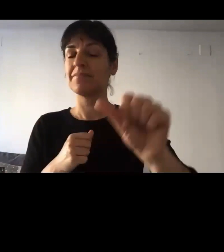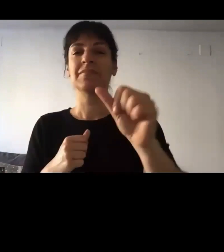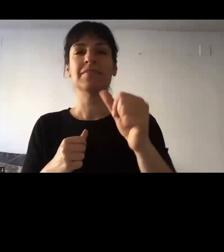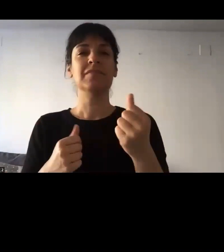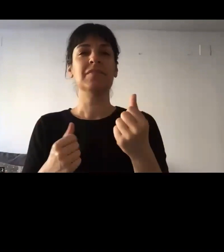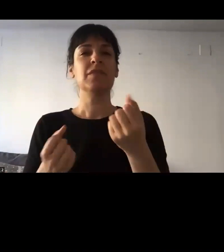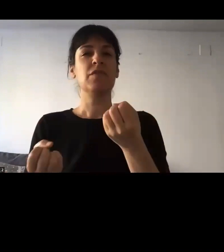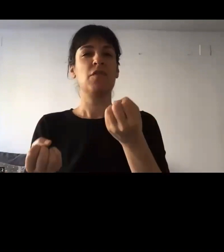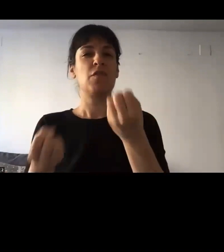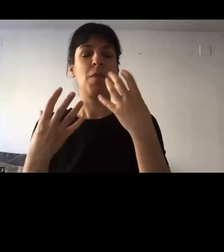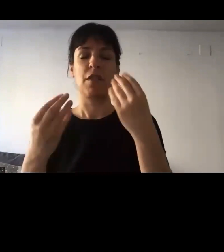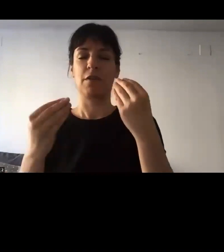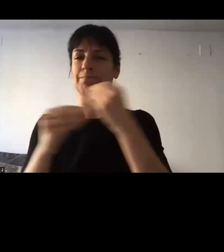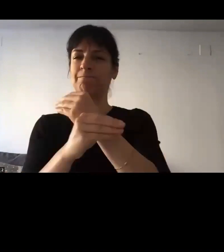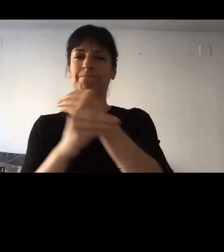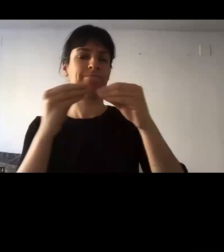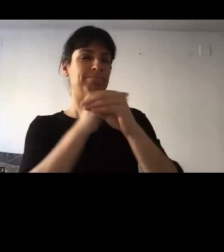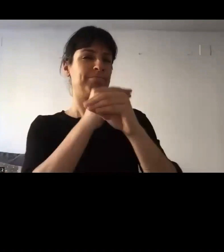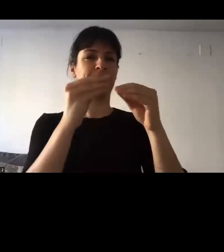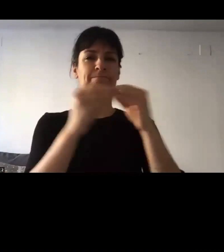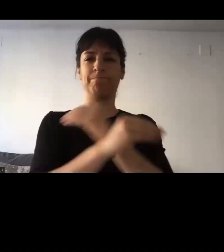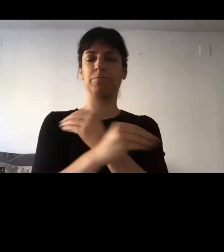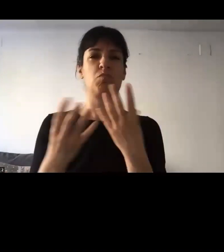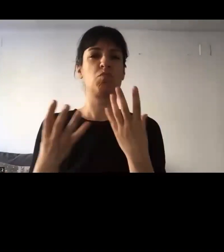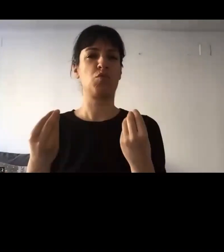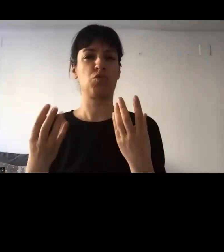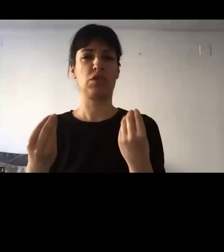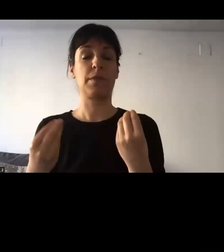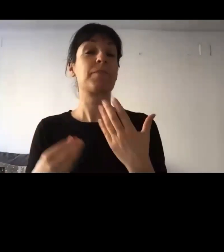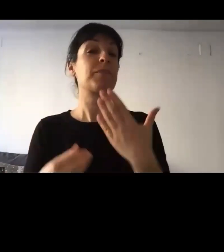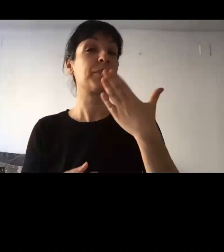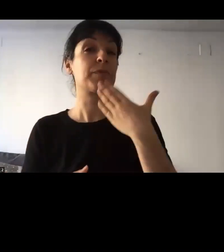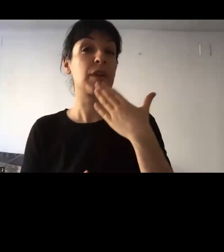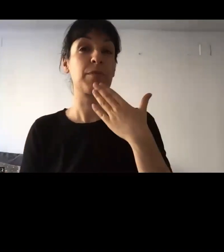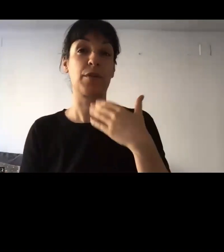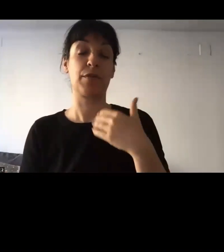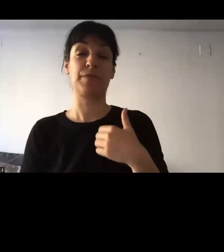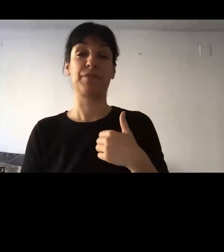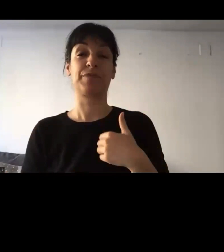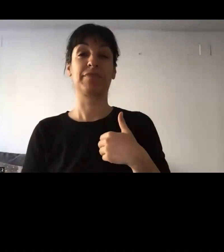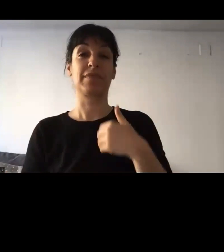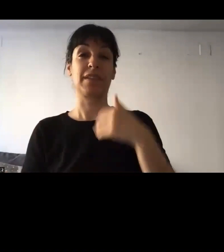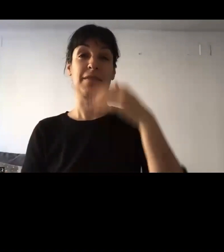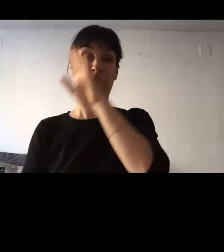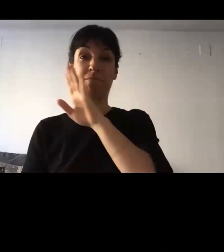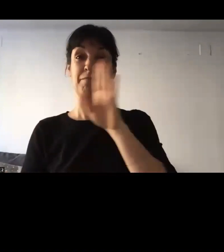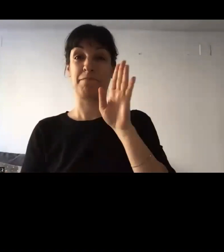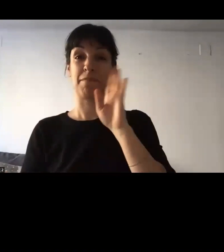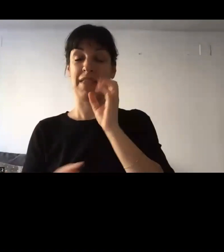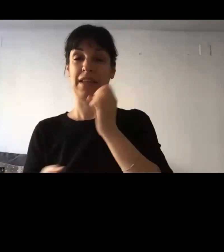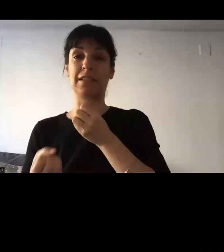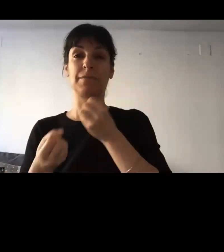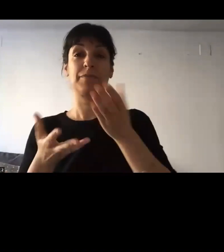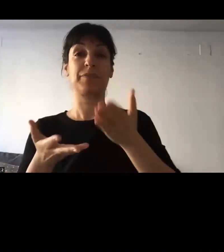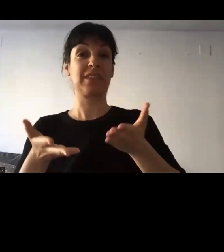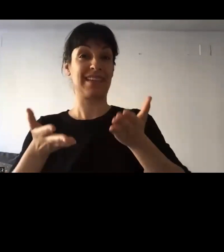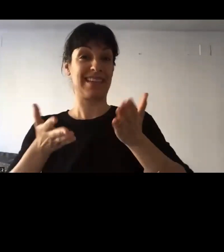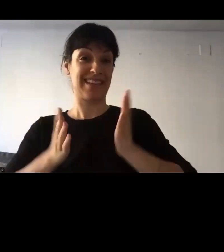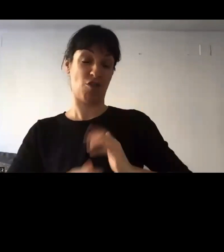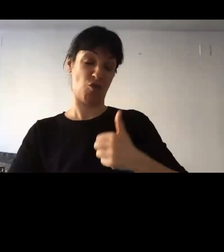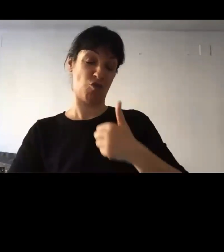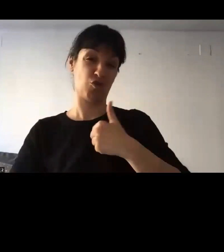información contradictoria porque, por ejemplo, a mis padres le dijeron que su hijo Enrique tenía una esperanza de vida de